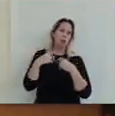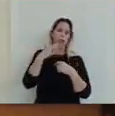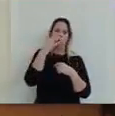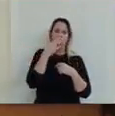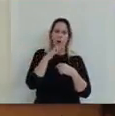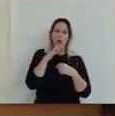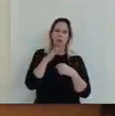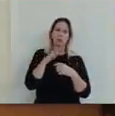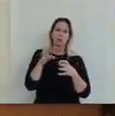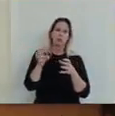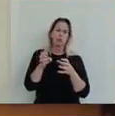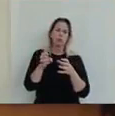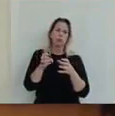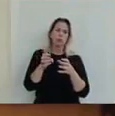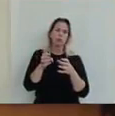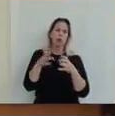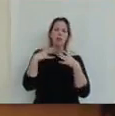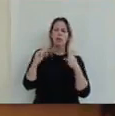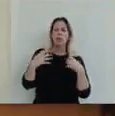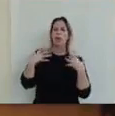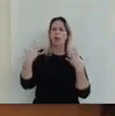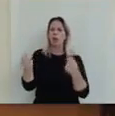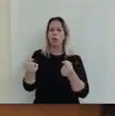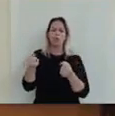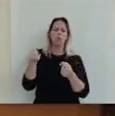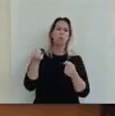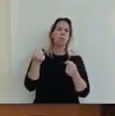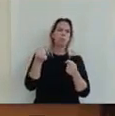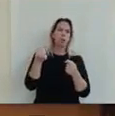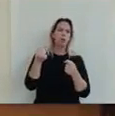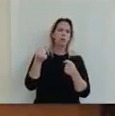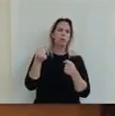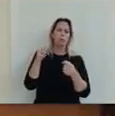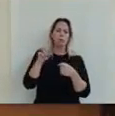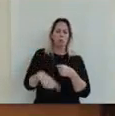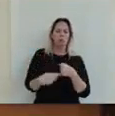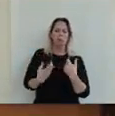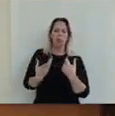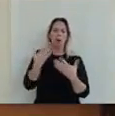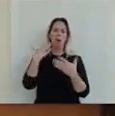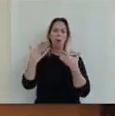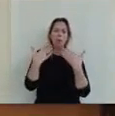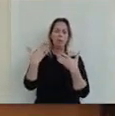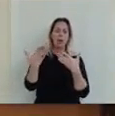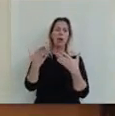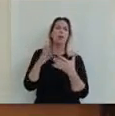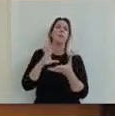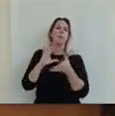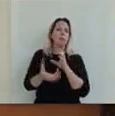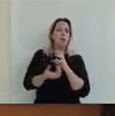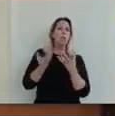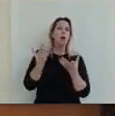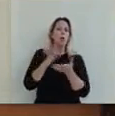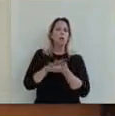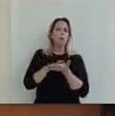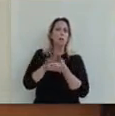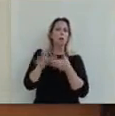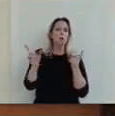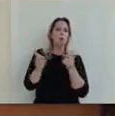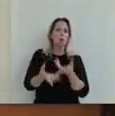la irresponsabilidad? También hay una irresponsabilidad de parte de la Secretaría de Salud. ¿Por qué se reunieron? Entonces, me parece que